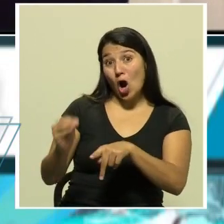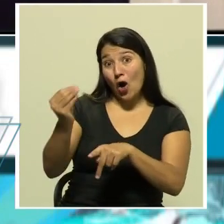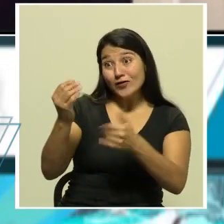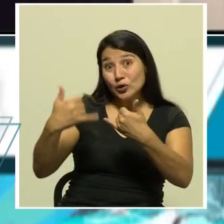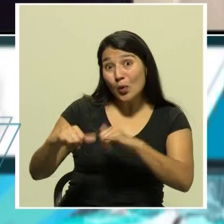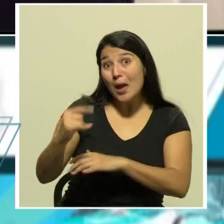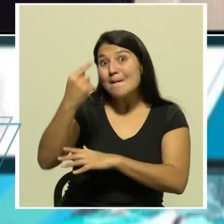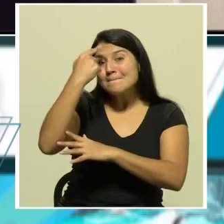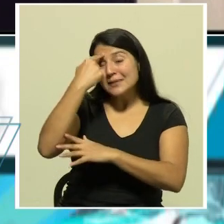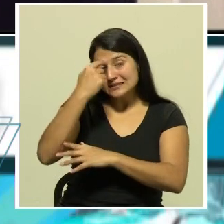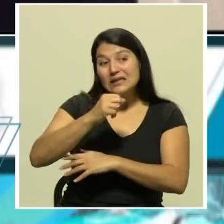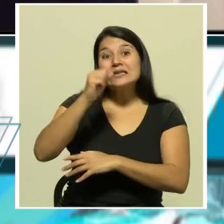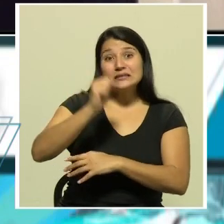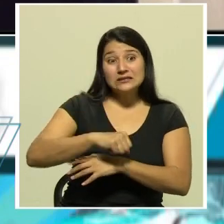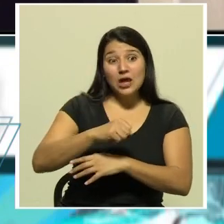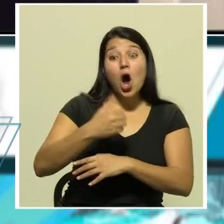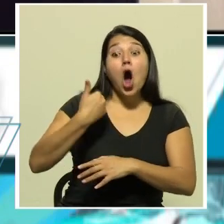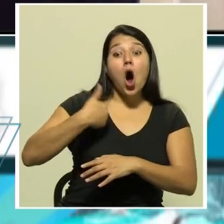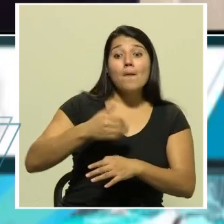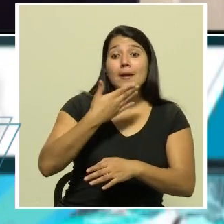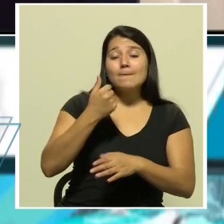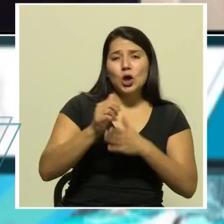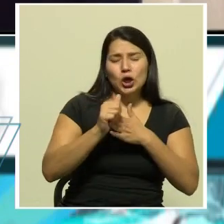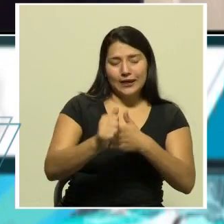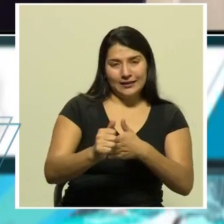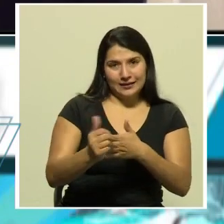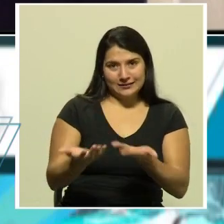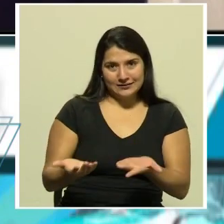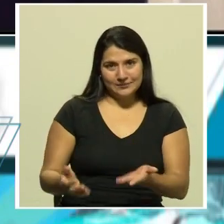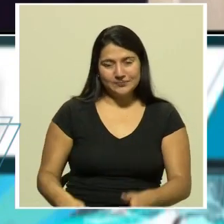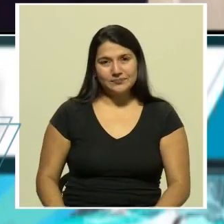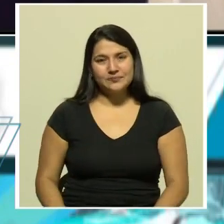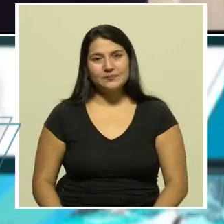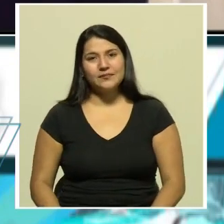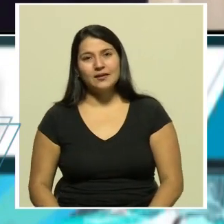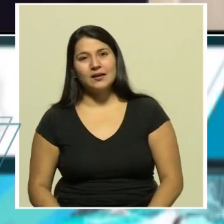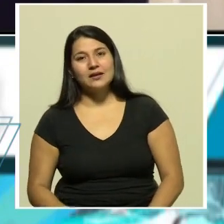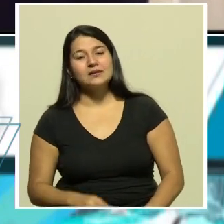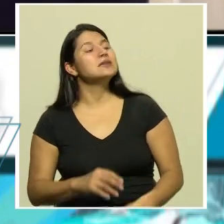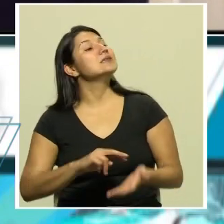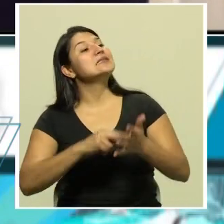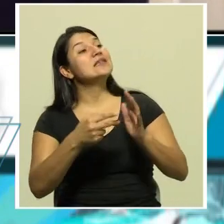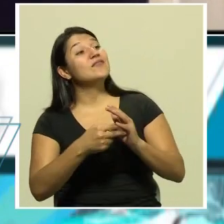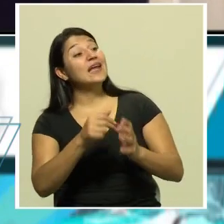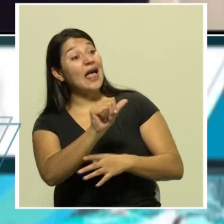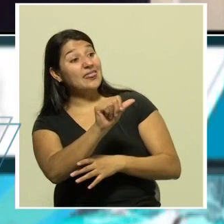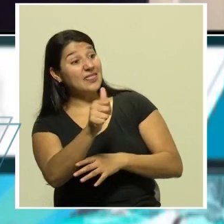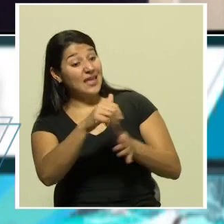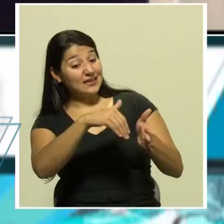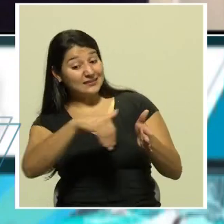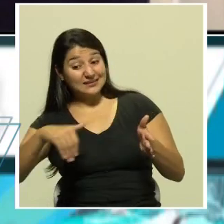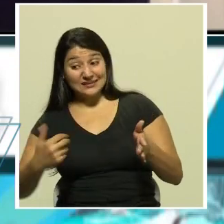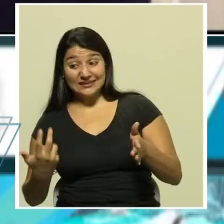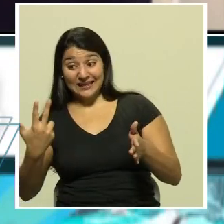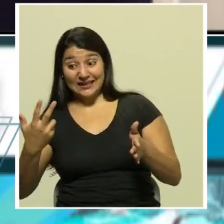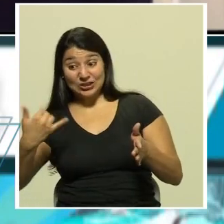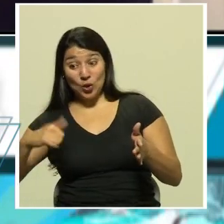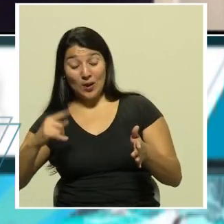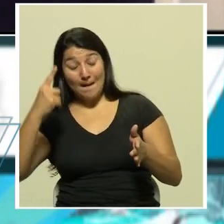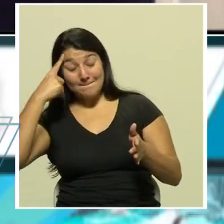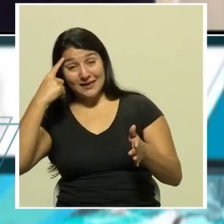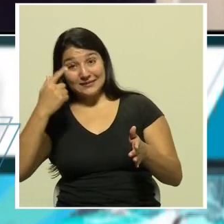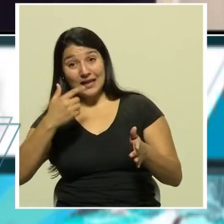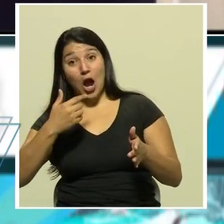hombres son mejores líderes. Es decir, 3 de cada 10 casi. Correcto, sí. Y